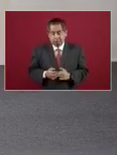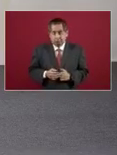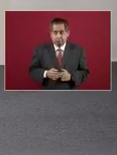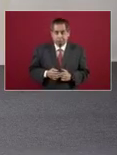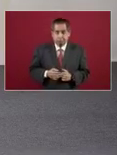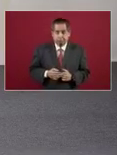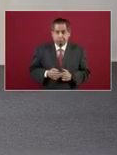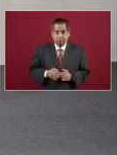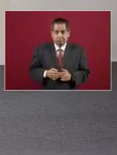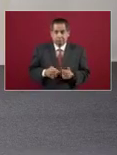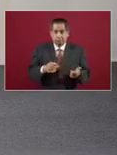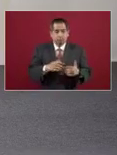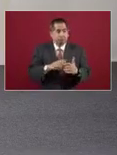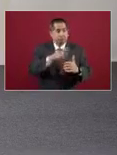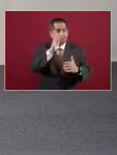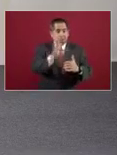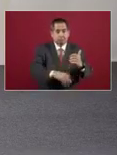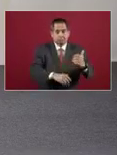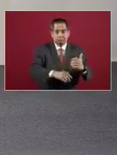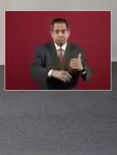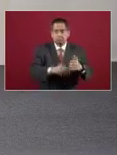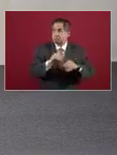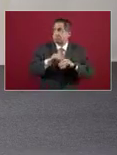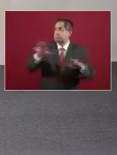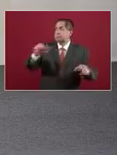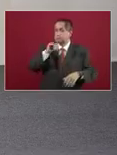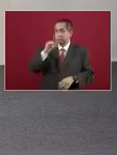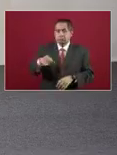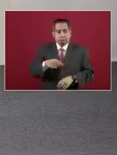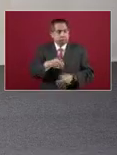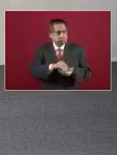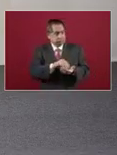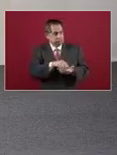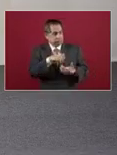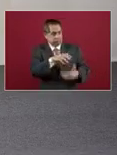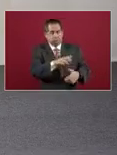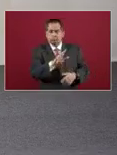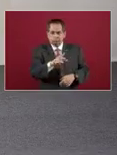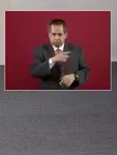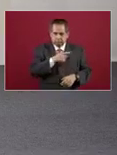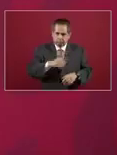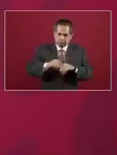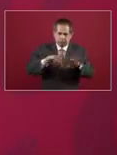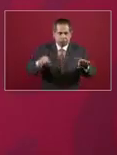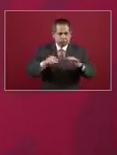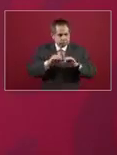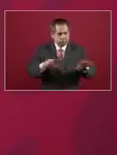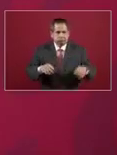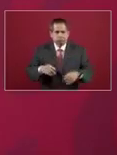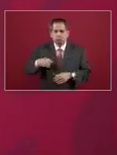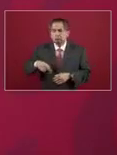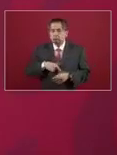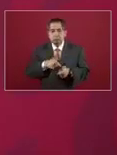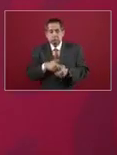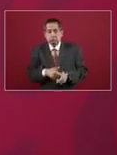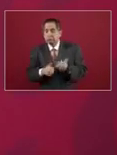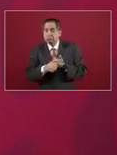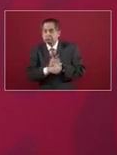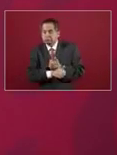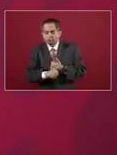que se vence el plazo y no se dé a conocer, y ahora la tenemos que dar a conocer, ni modo que vamos nosotros a seguirla